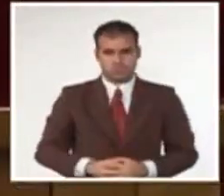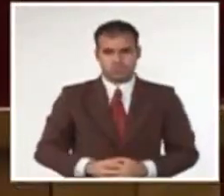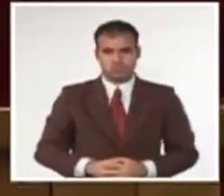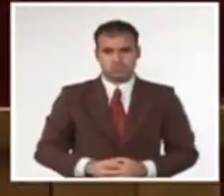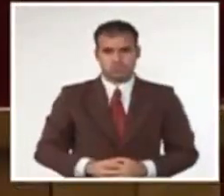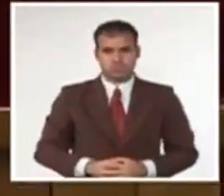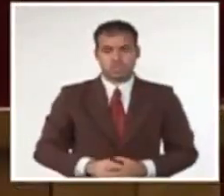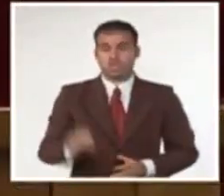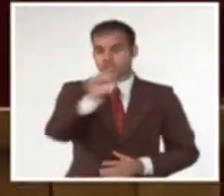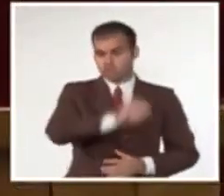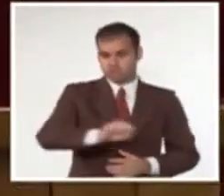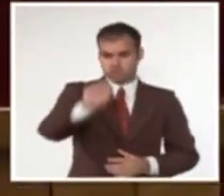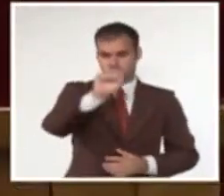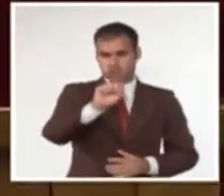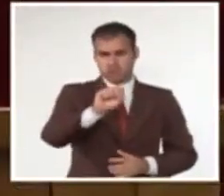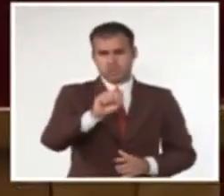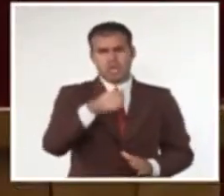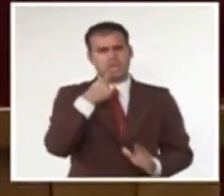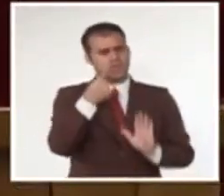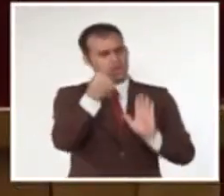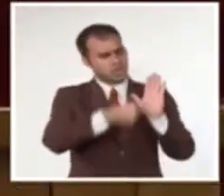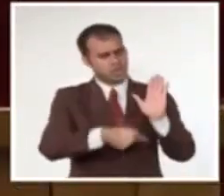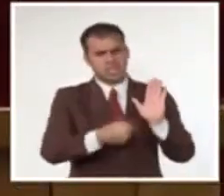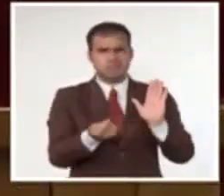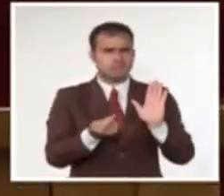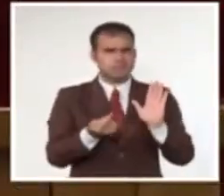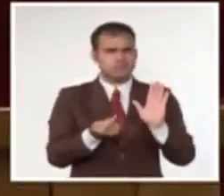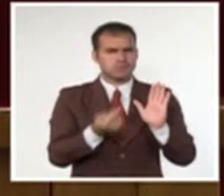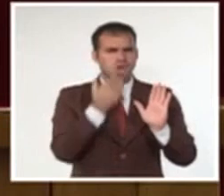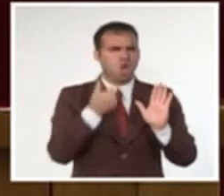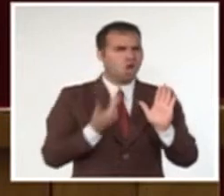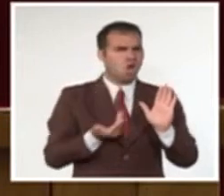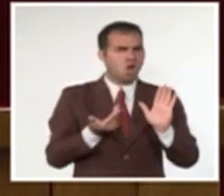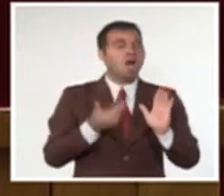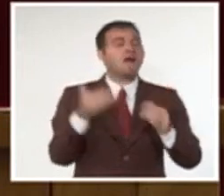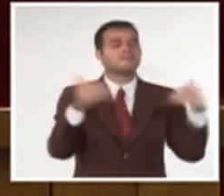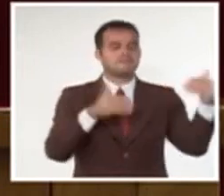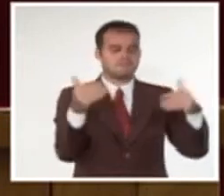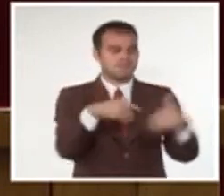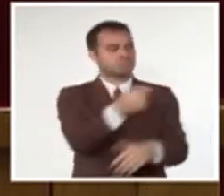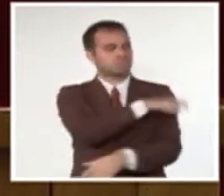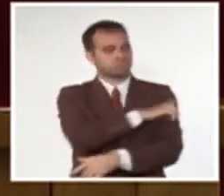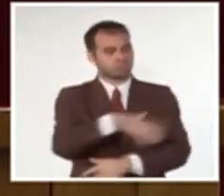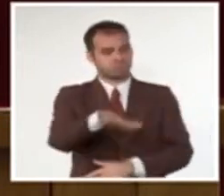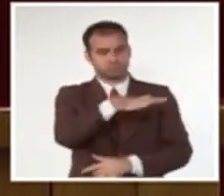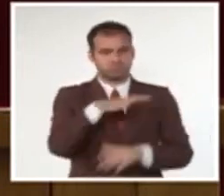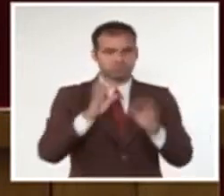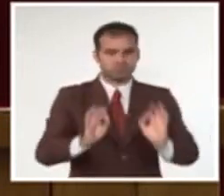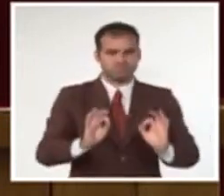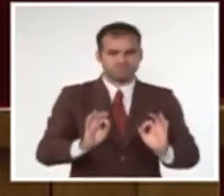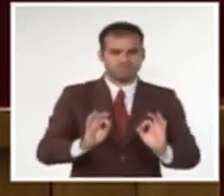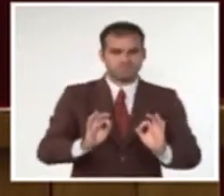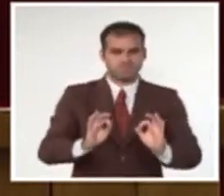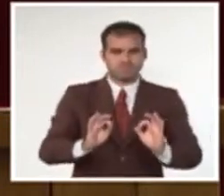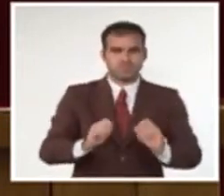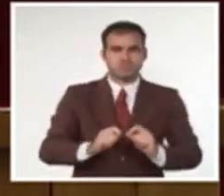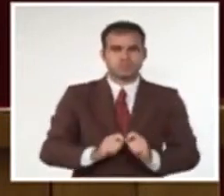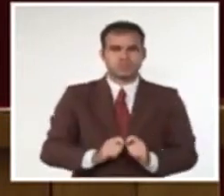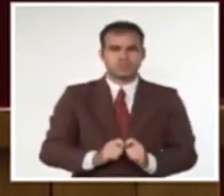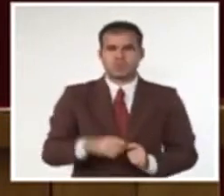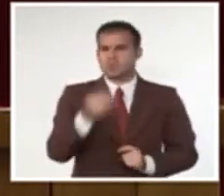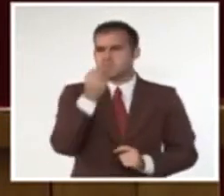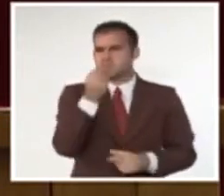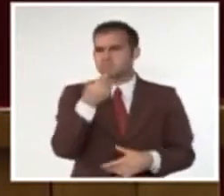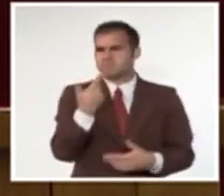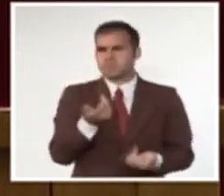socialista se expresa y se realiza a través de la participación de la ciudadanía en la conformación, ejercicio y